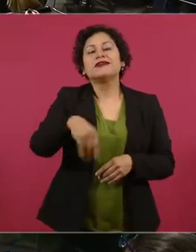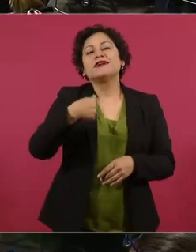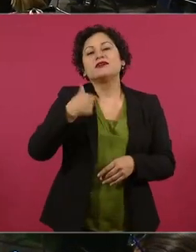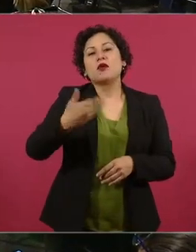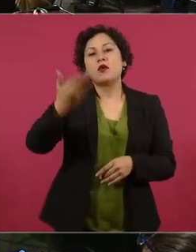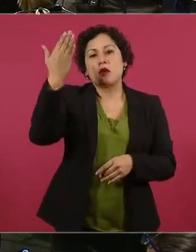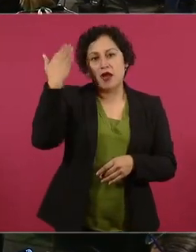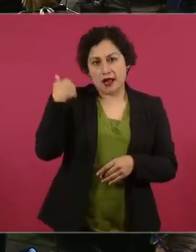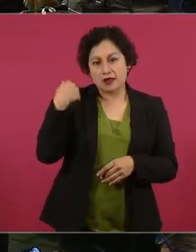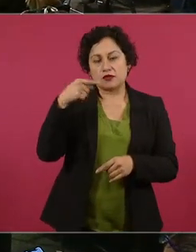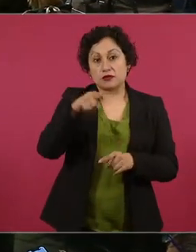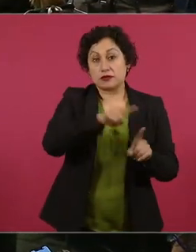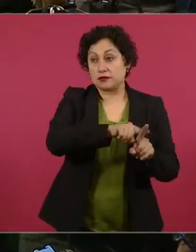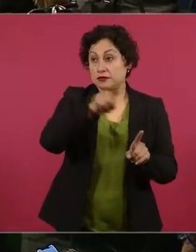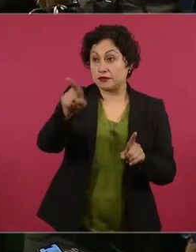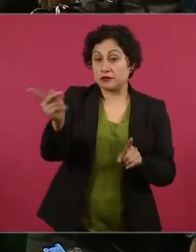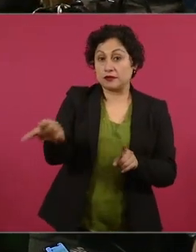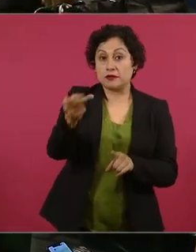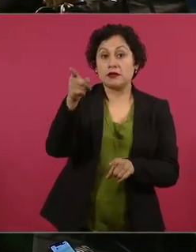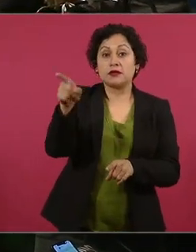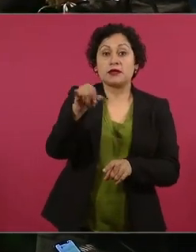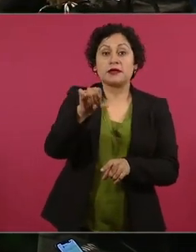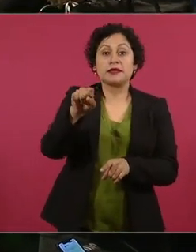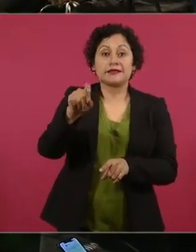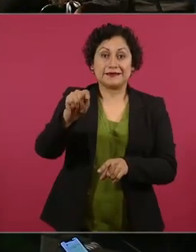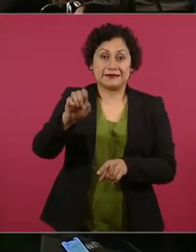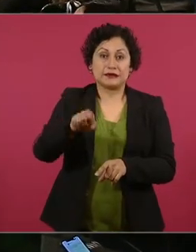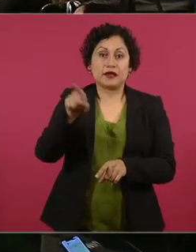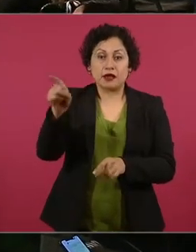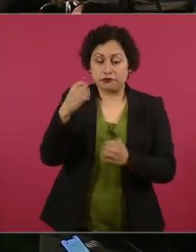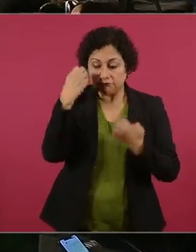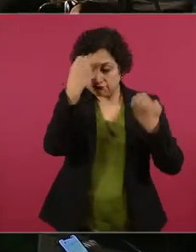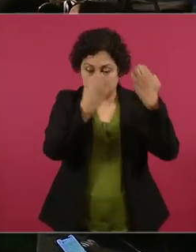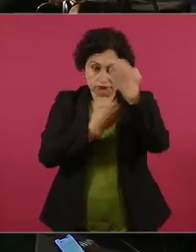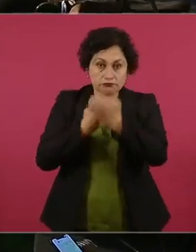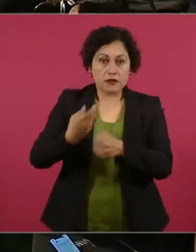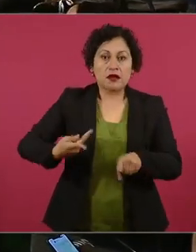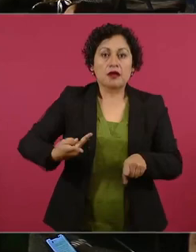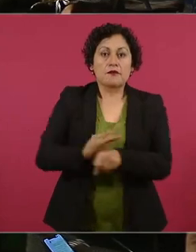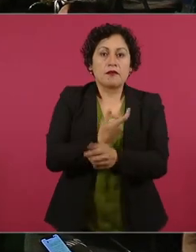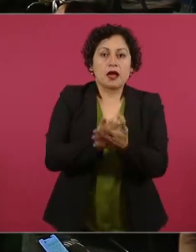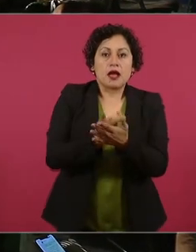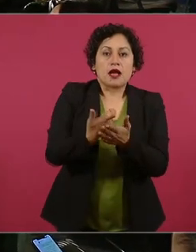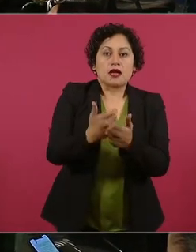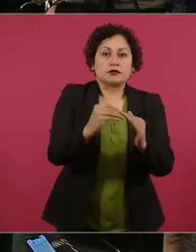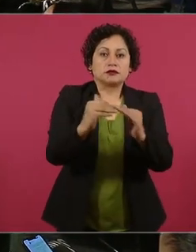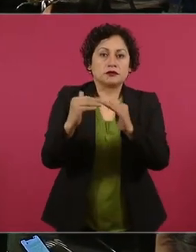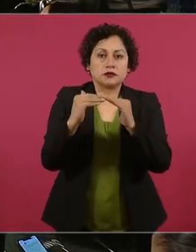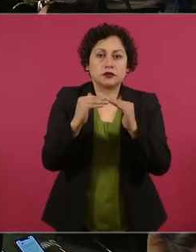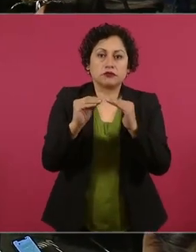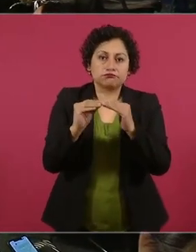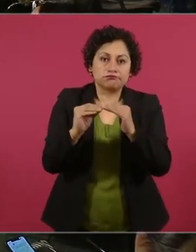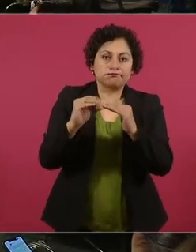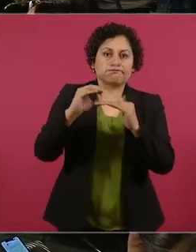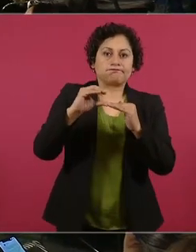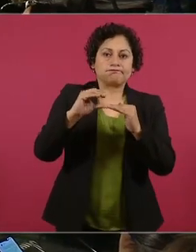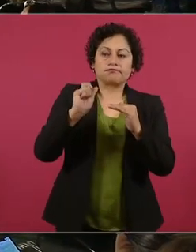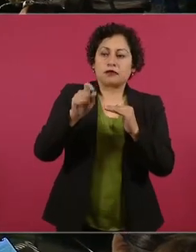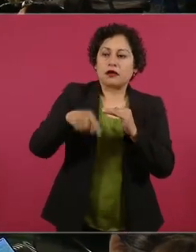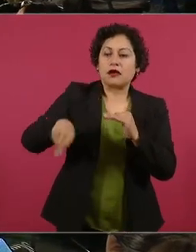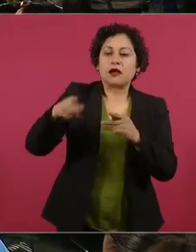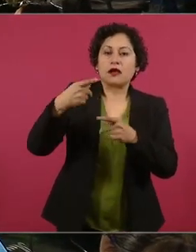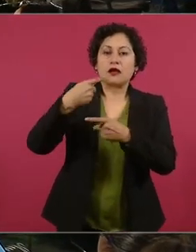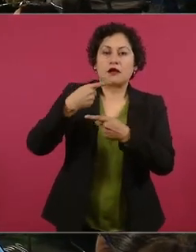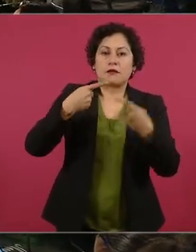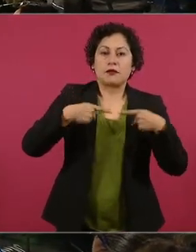al director del ISSSTE que hiciera un análisis sobre a lo mejor el salario base en relación a la compensación garantizada de los mandos medios